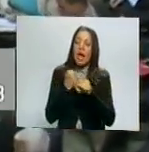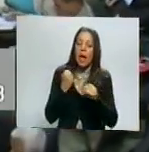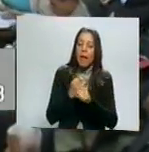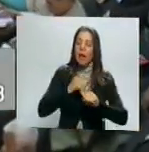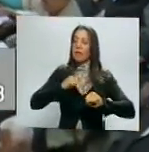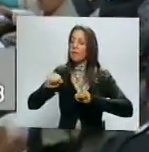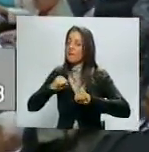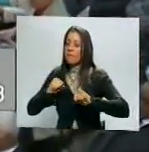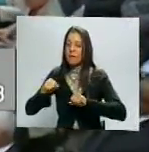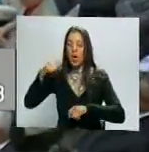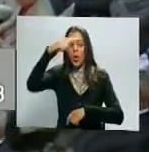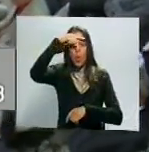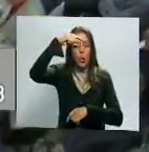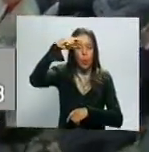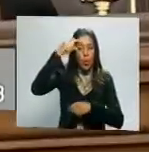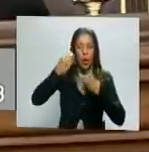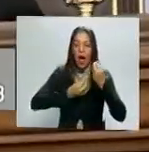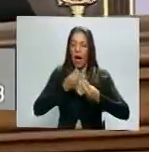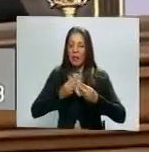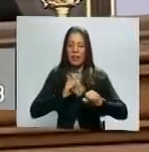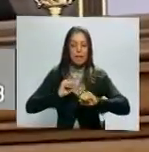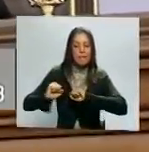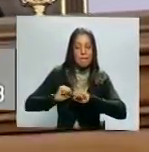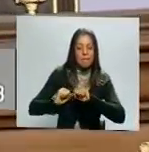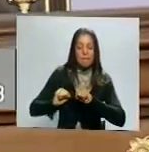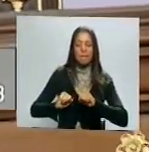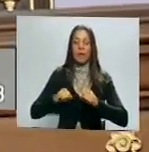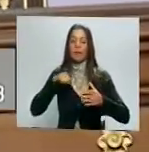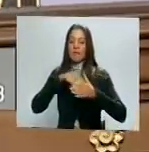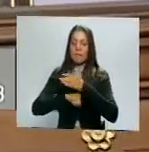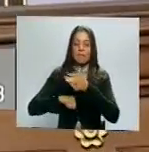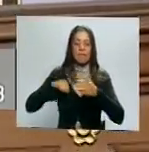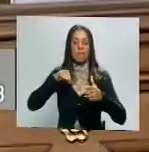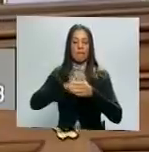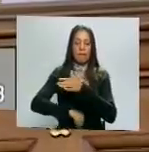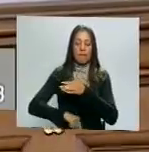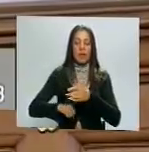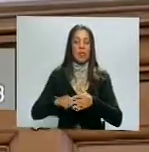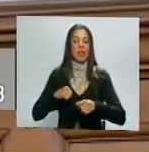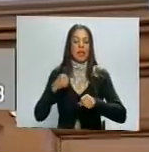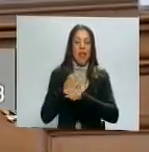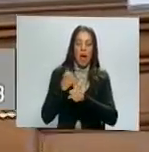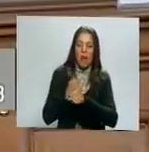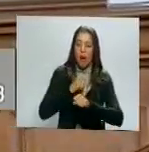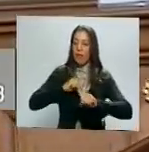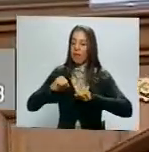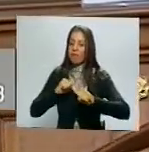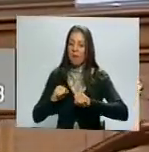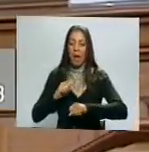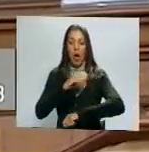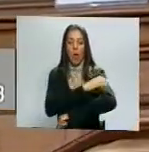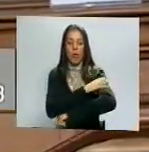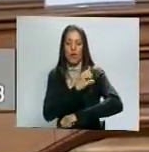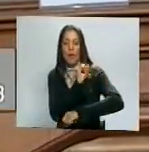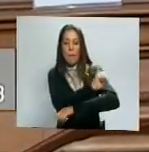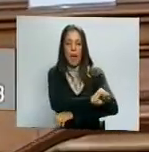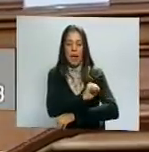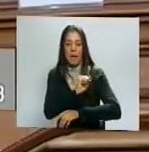pariendo, haciendo, combatiendo, derrotando al enemigo, derrotando a